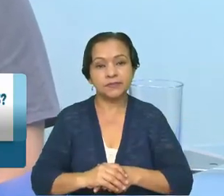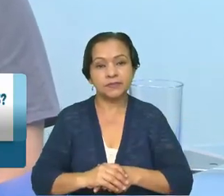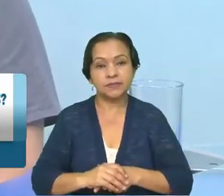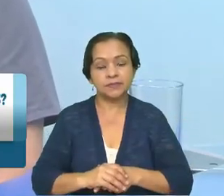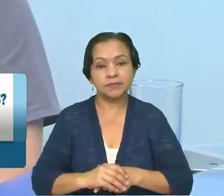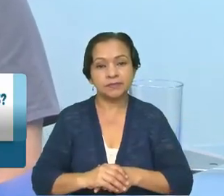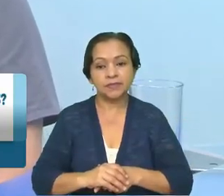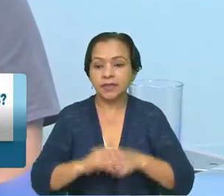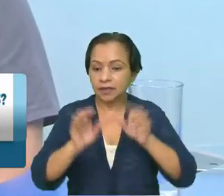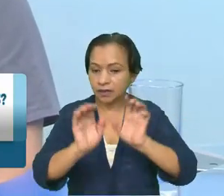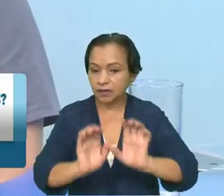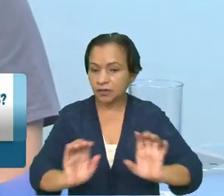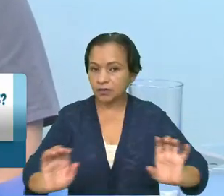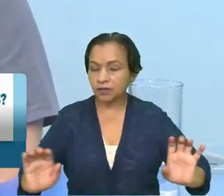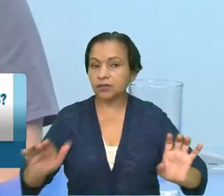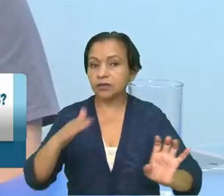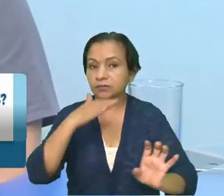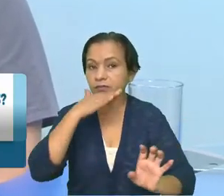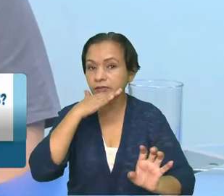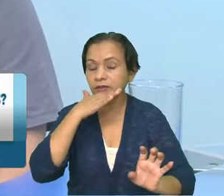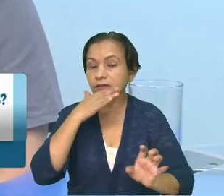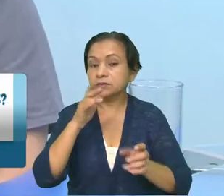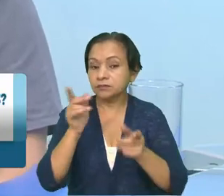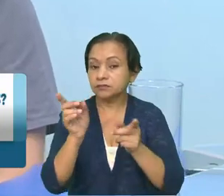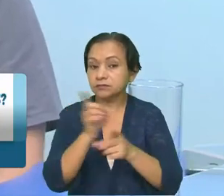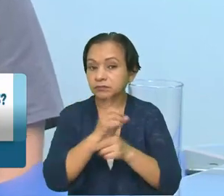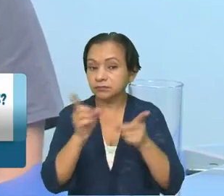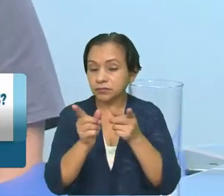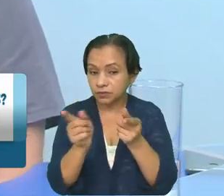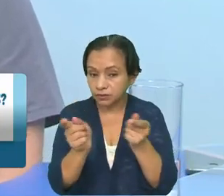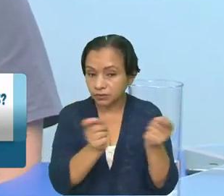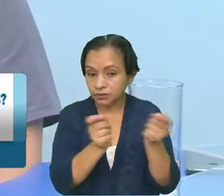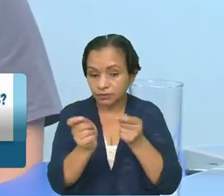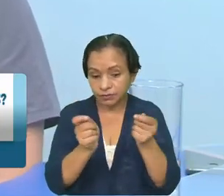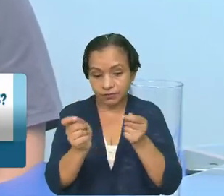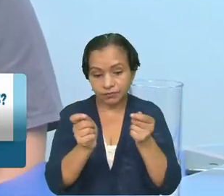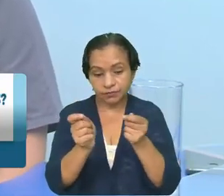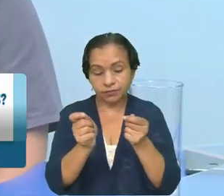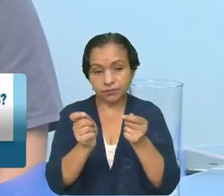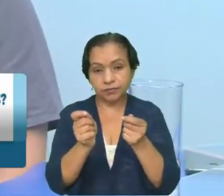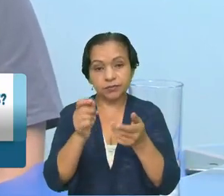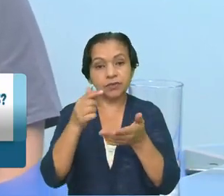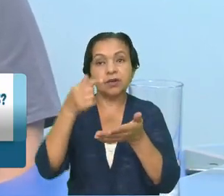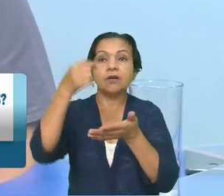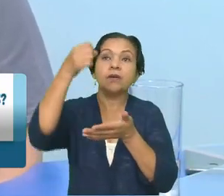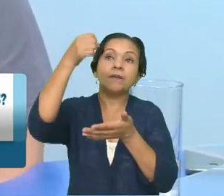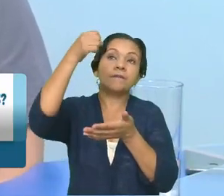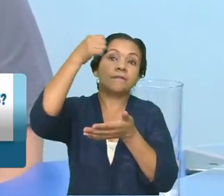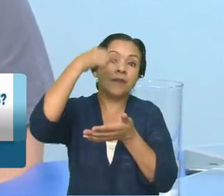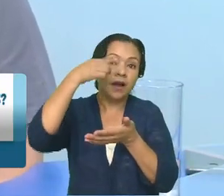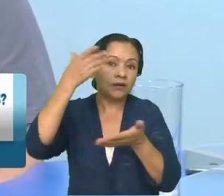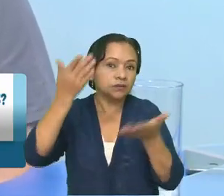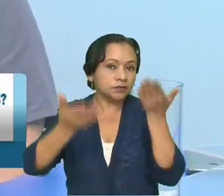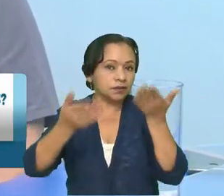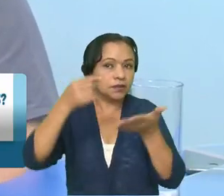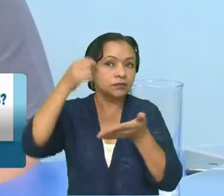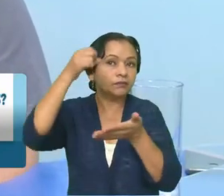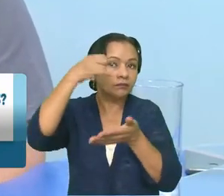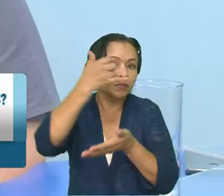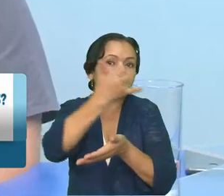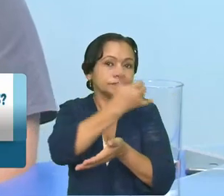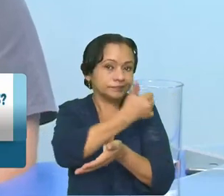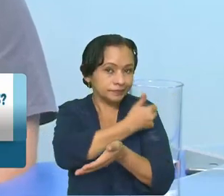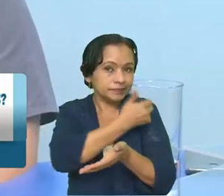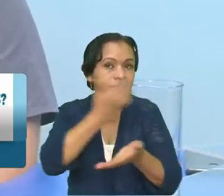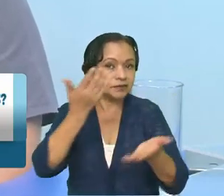en los niños es una complicación que también hay que vigilar post vacunas. Ahí tienen que dar cierta